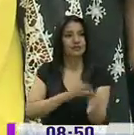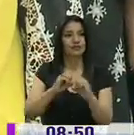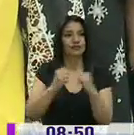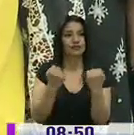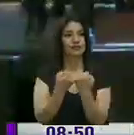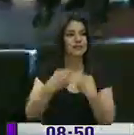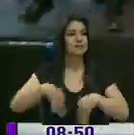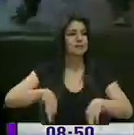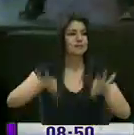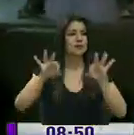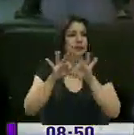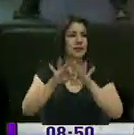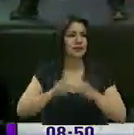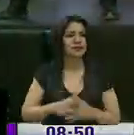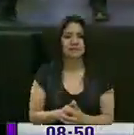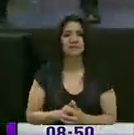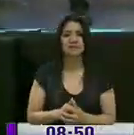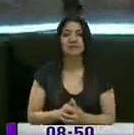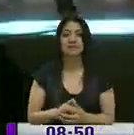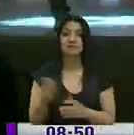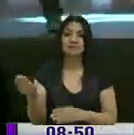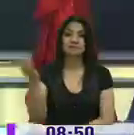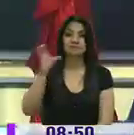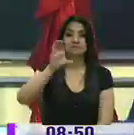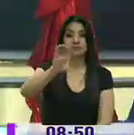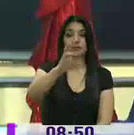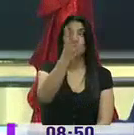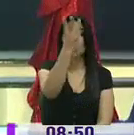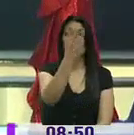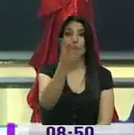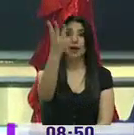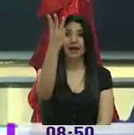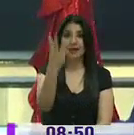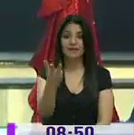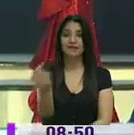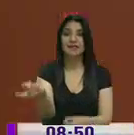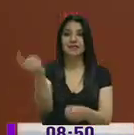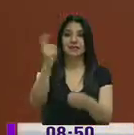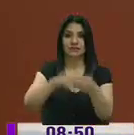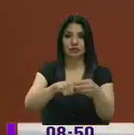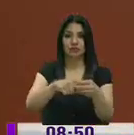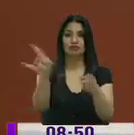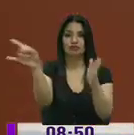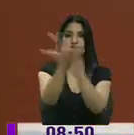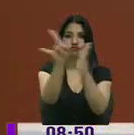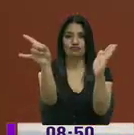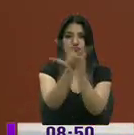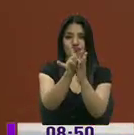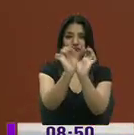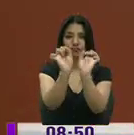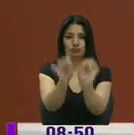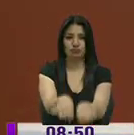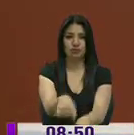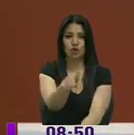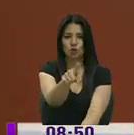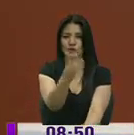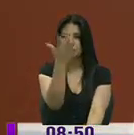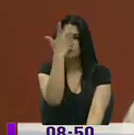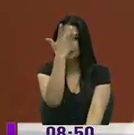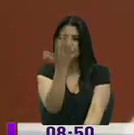y deberá ser subido a la página web de junto con la inscripción si ustedes creen que su propuesta